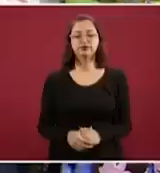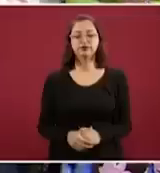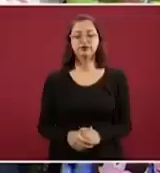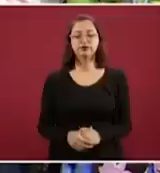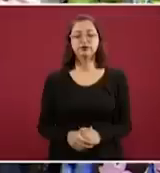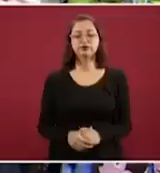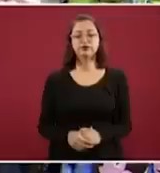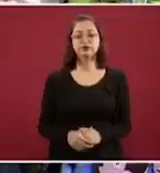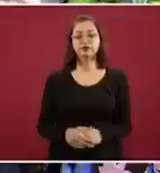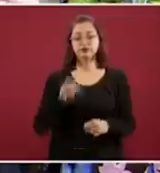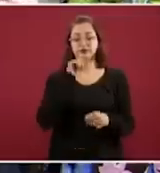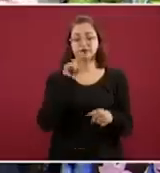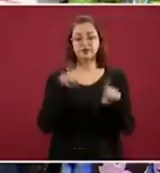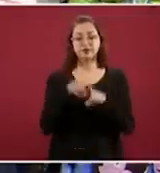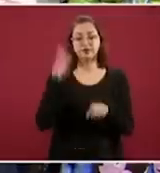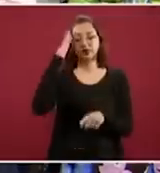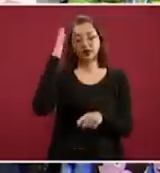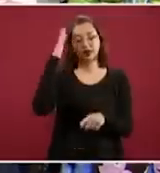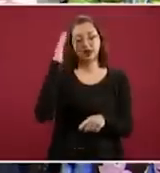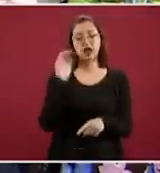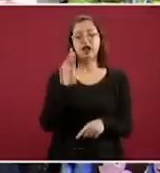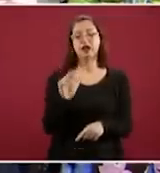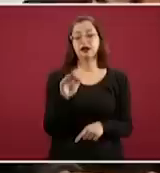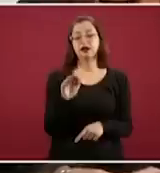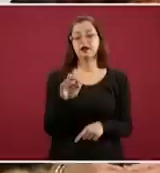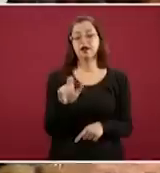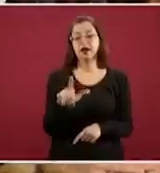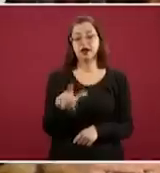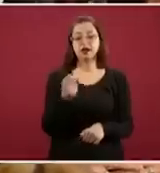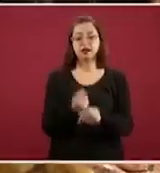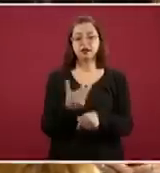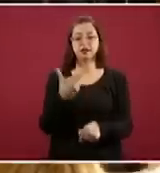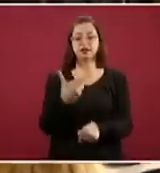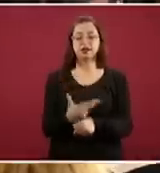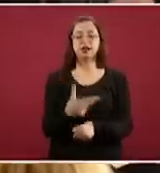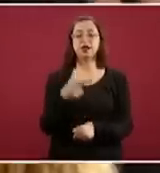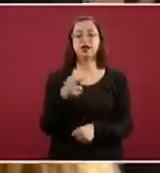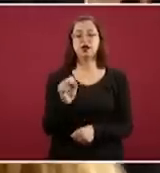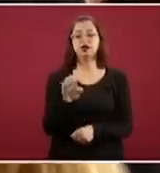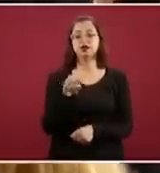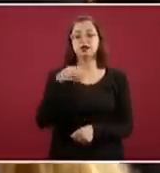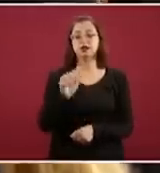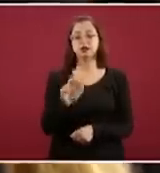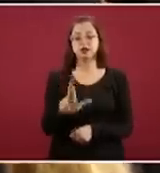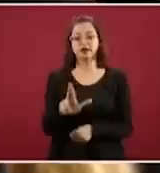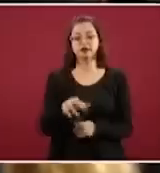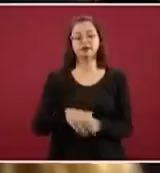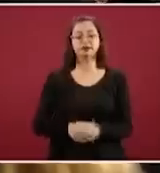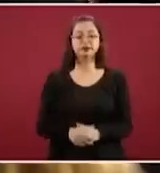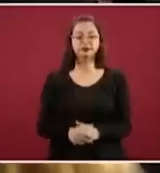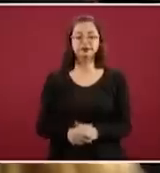El almirante Rafael Ojeda, secretario de Marina.